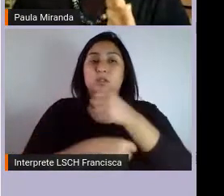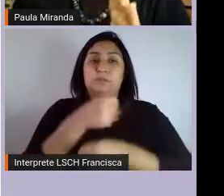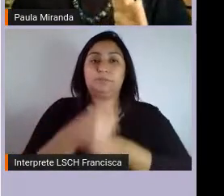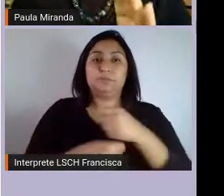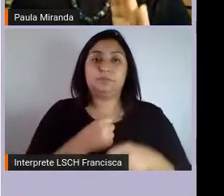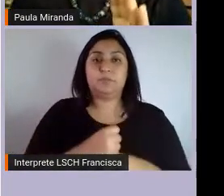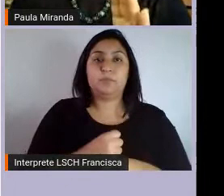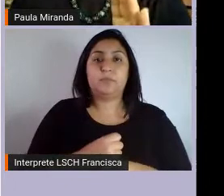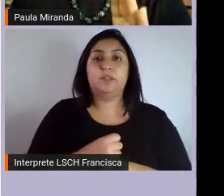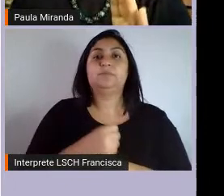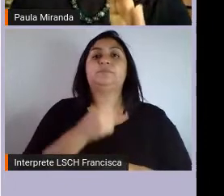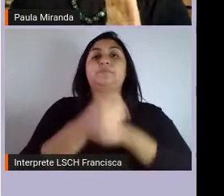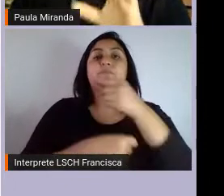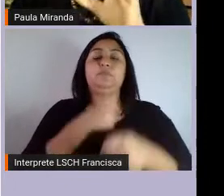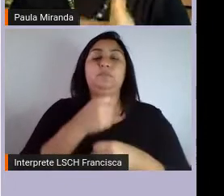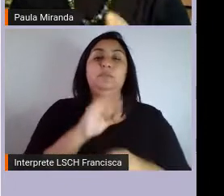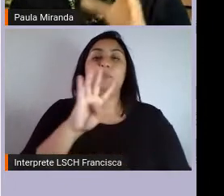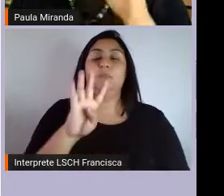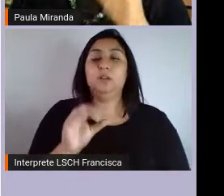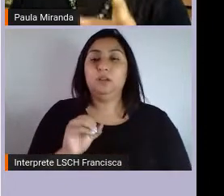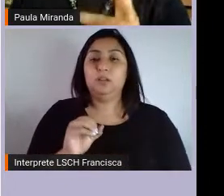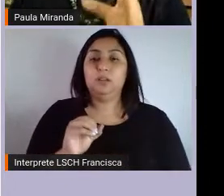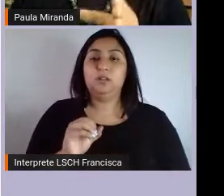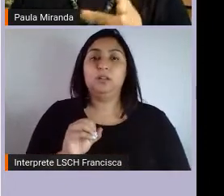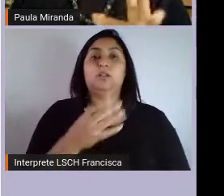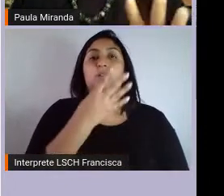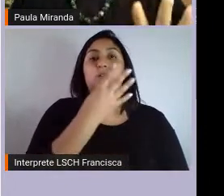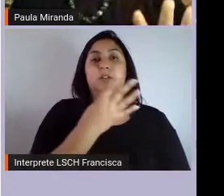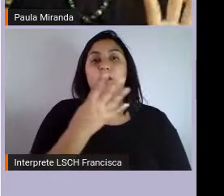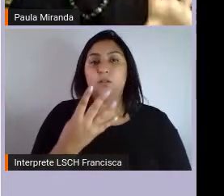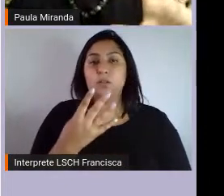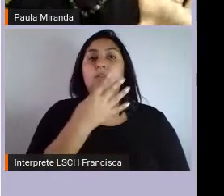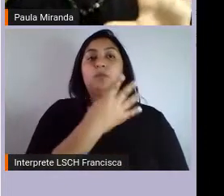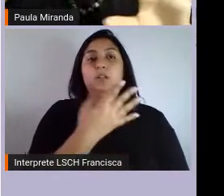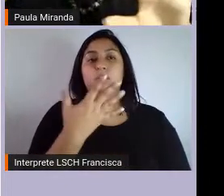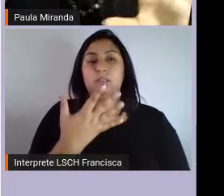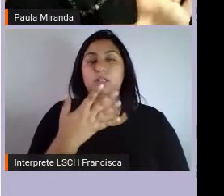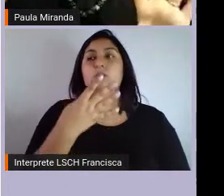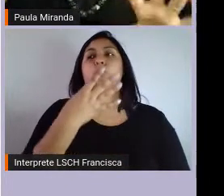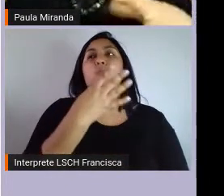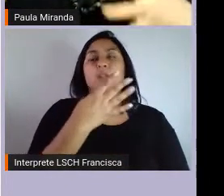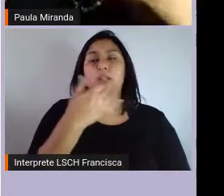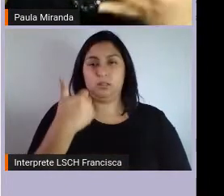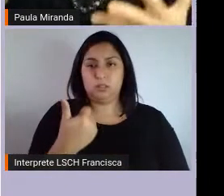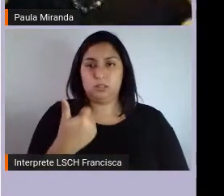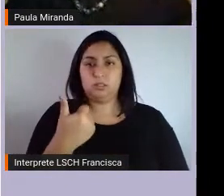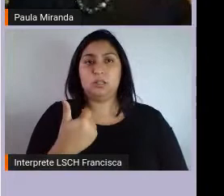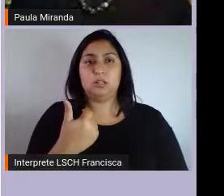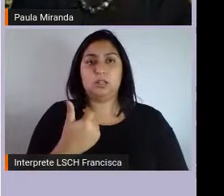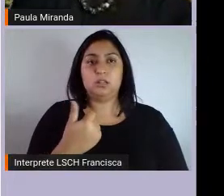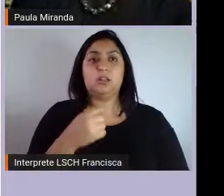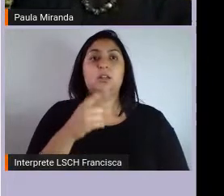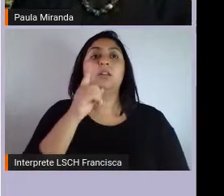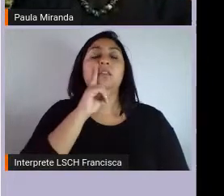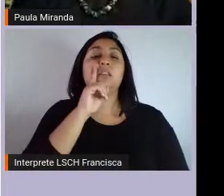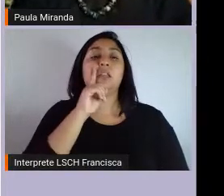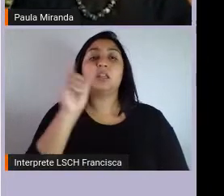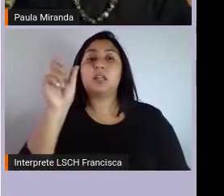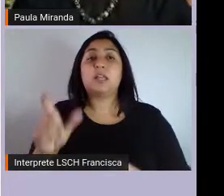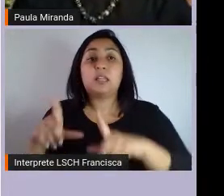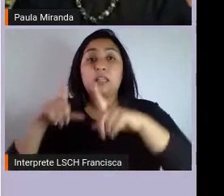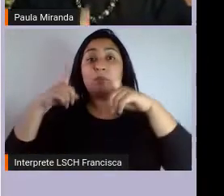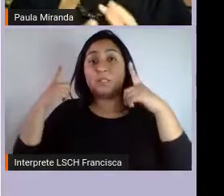40, Violeta 44, 45, 46 incluso, tiene este personaje que es la Violeta de